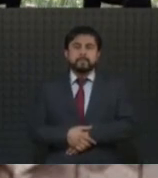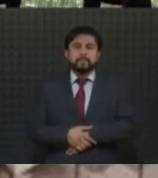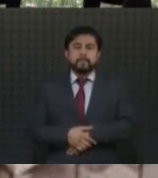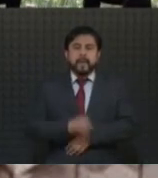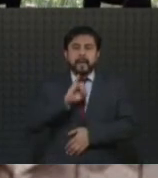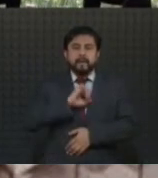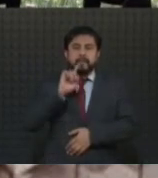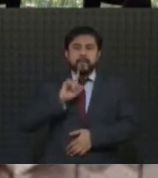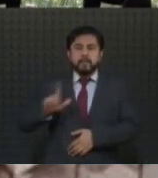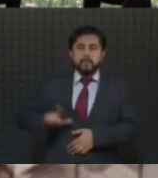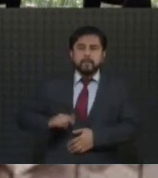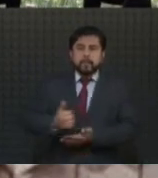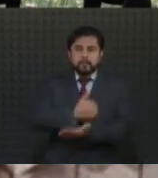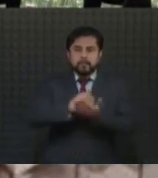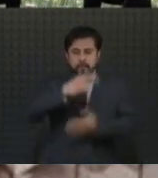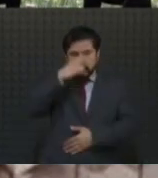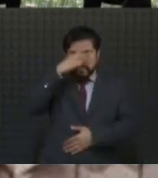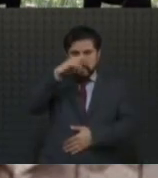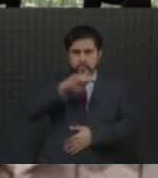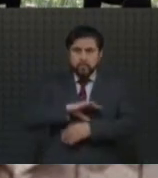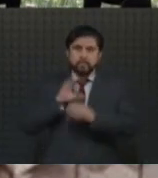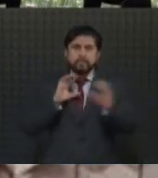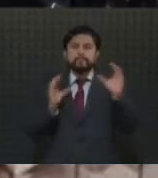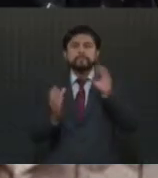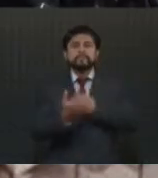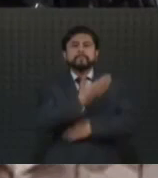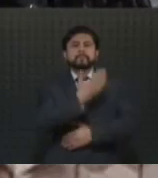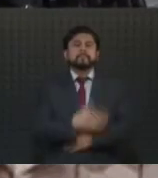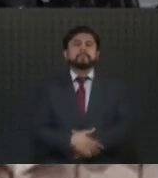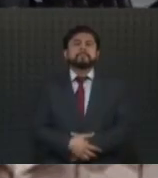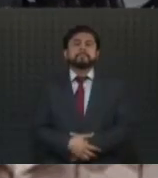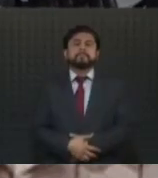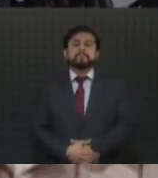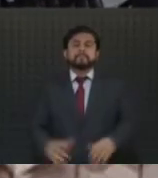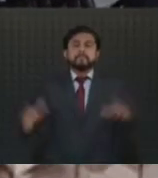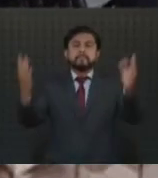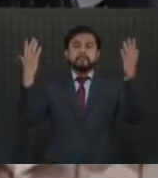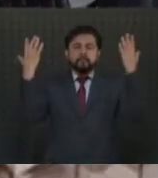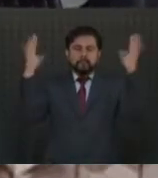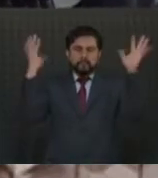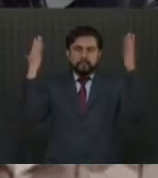Pardo, jefa de gobierno de la Ciudad de México.